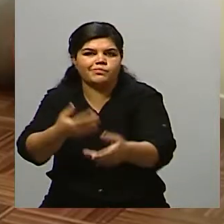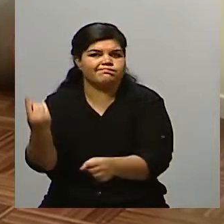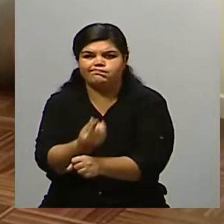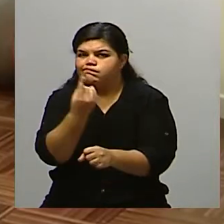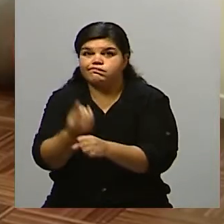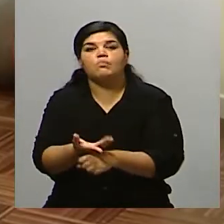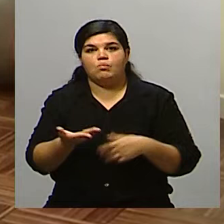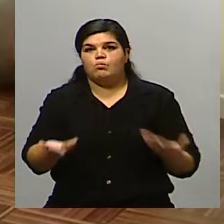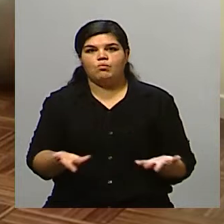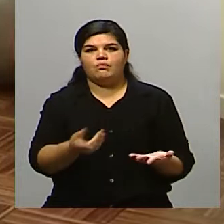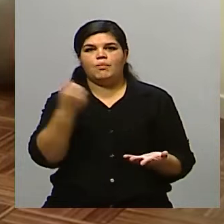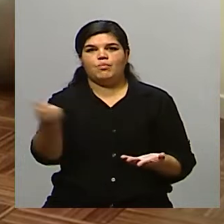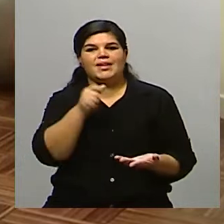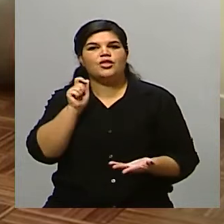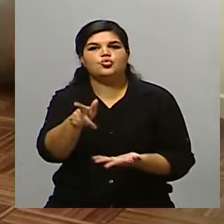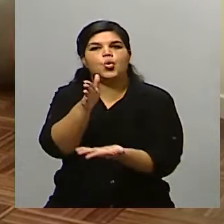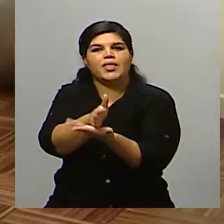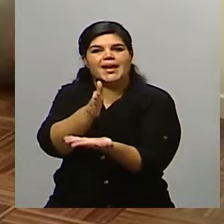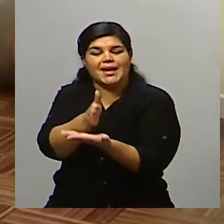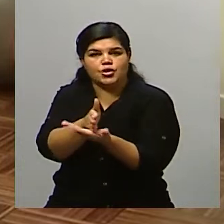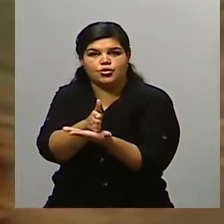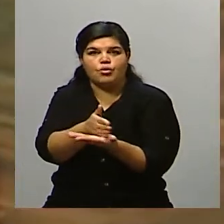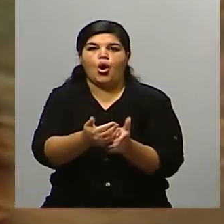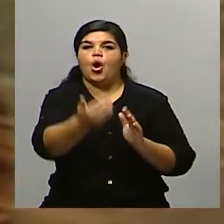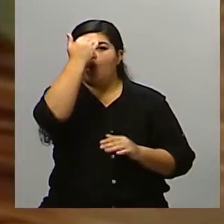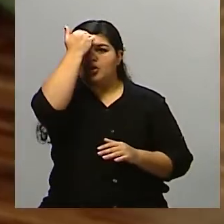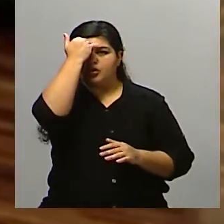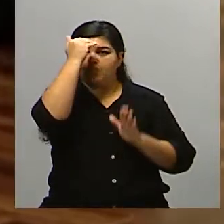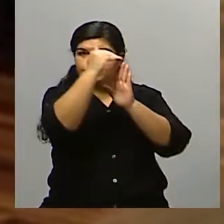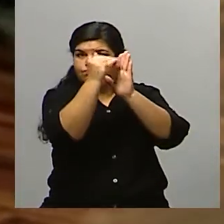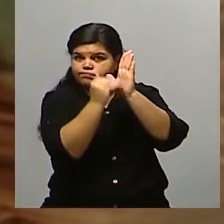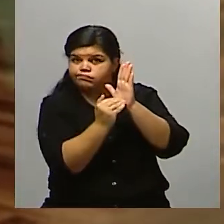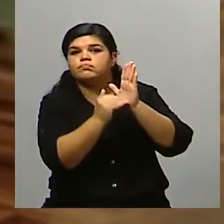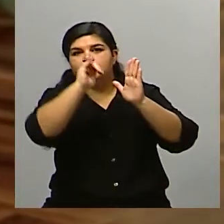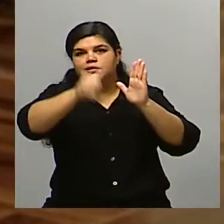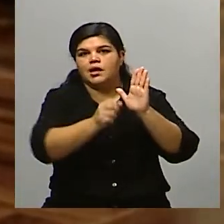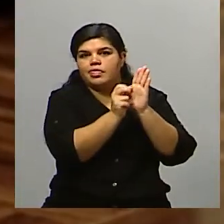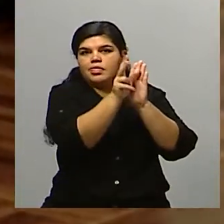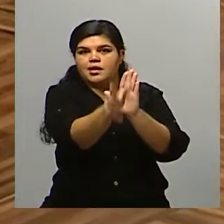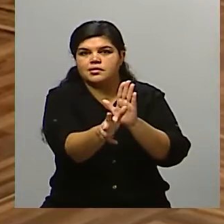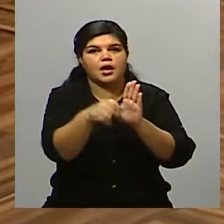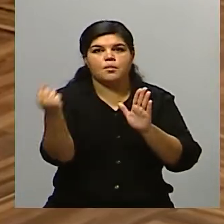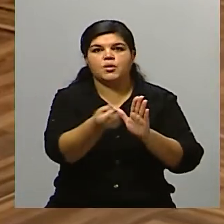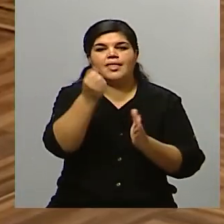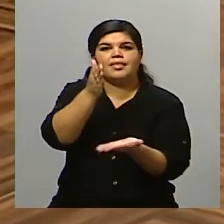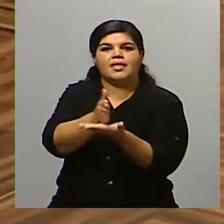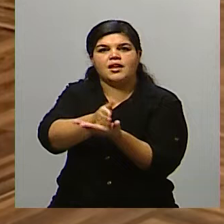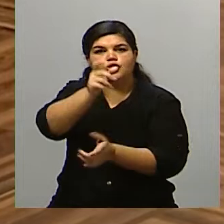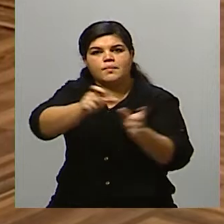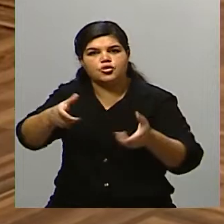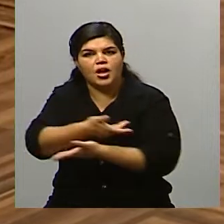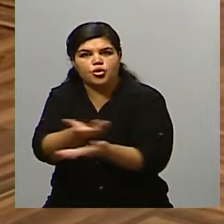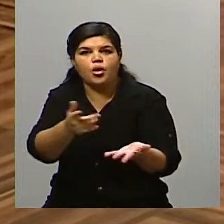todas las personas tienen ese derecho, lo establece nuestra Constitución, así que hay que buscar ese nivel de cobertura. Gracias a la estatización de los